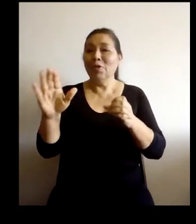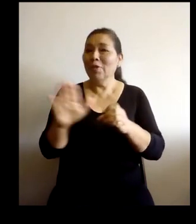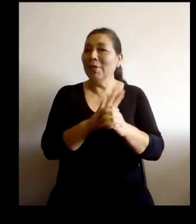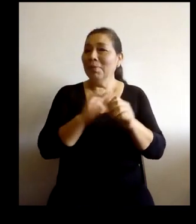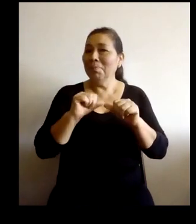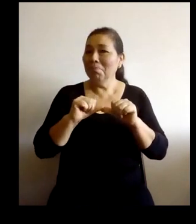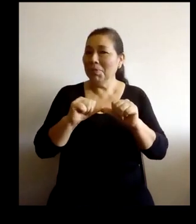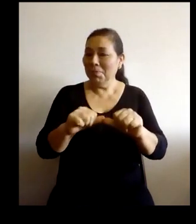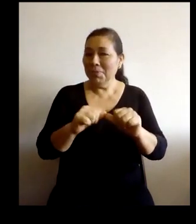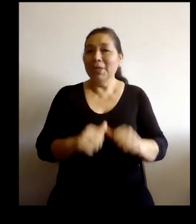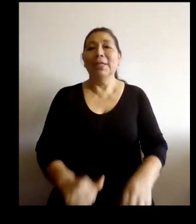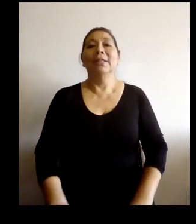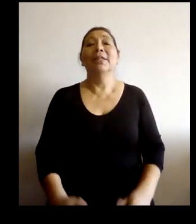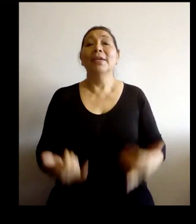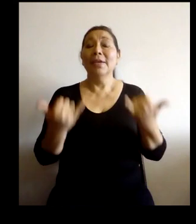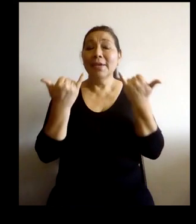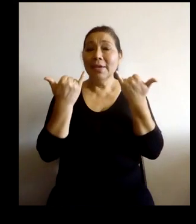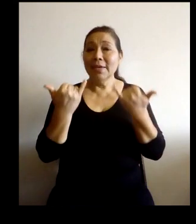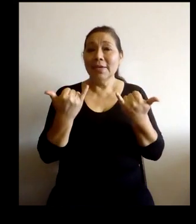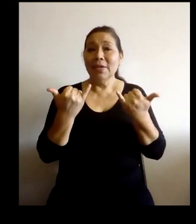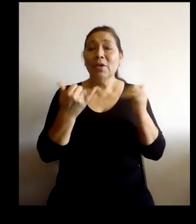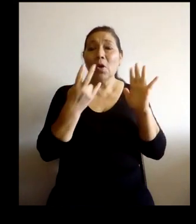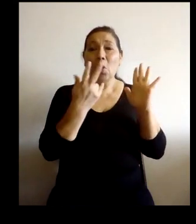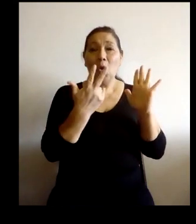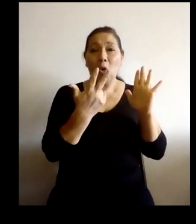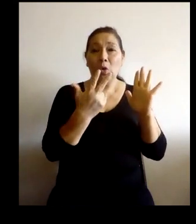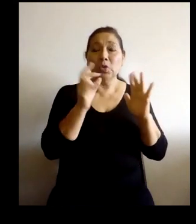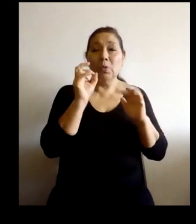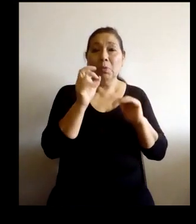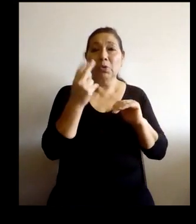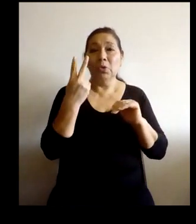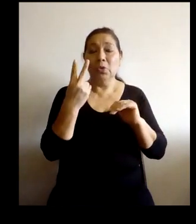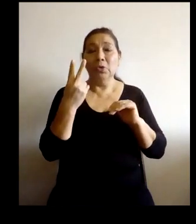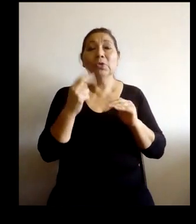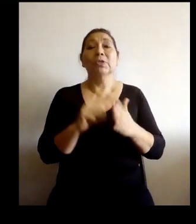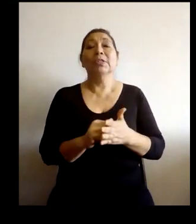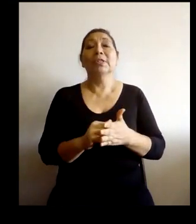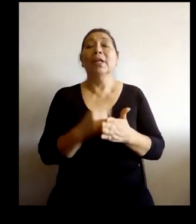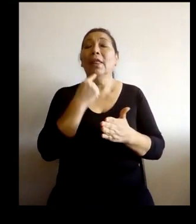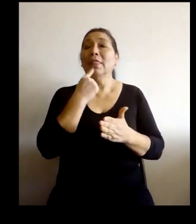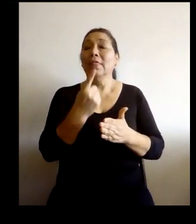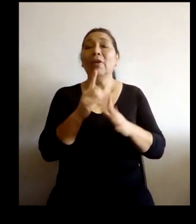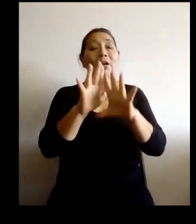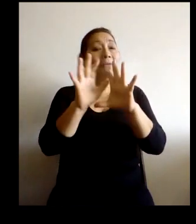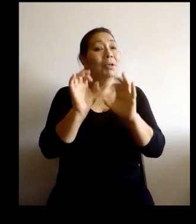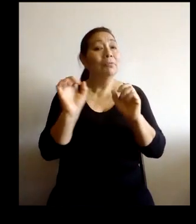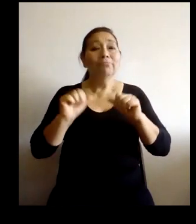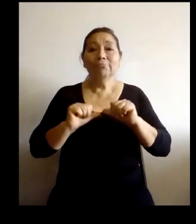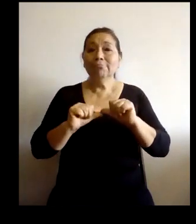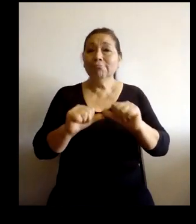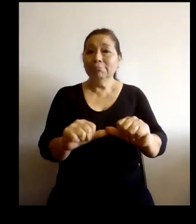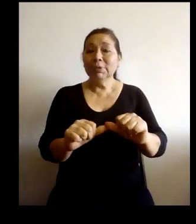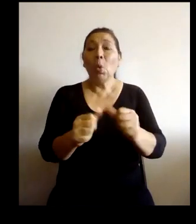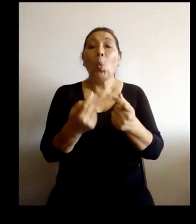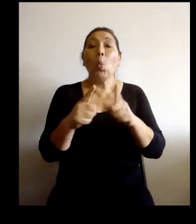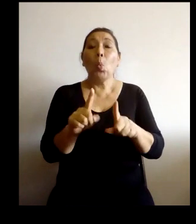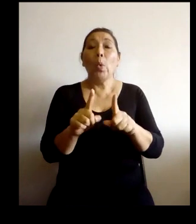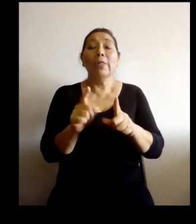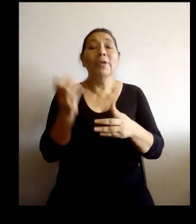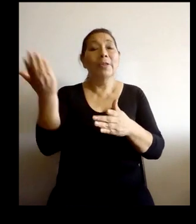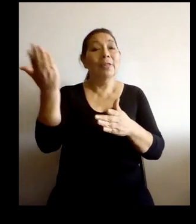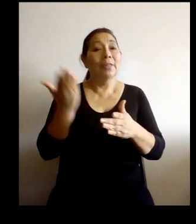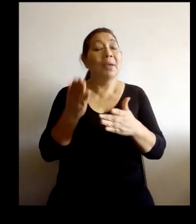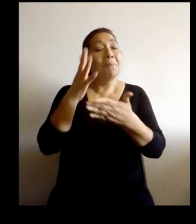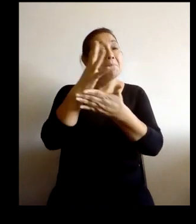una invalidez total permanente, ¿correcto? Y el artículo 8.2.2 establece que es una invalidez total permanente, obviamente cuando